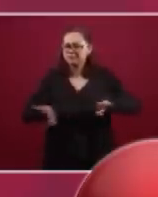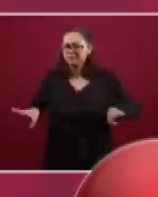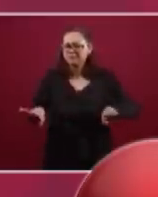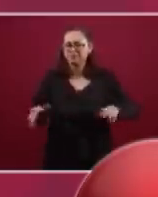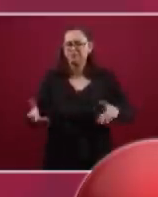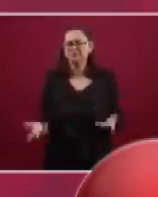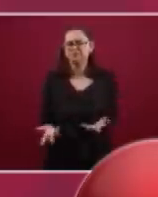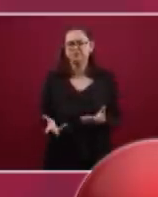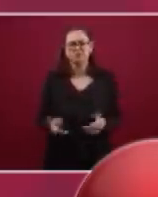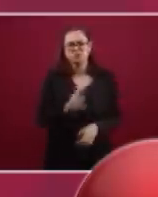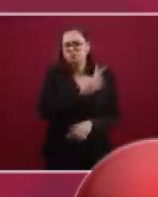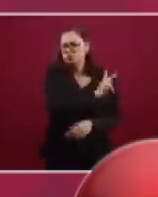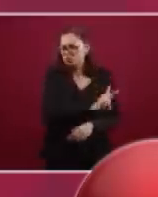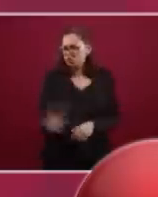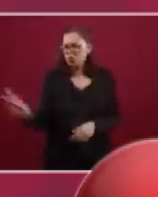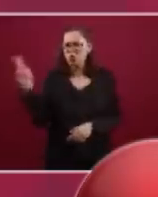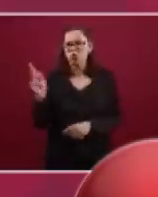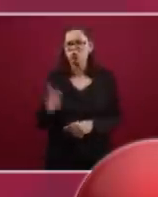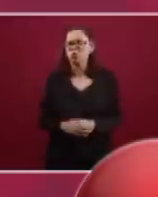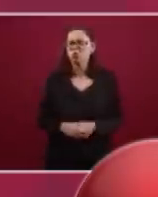y vamos con todos, o sea,